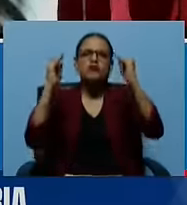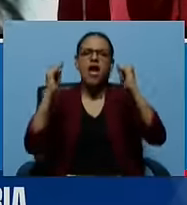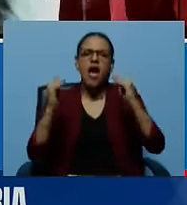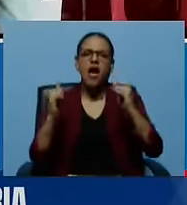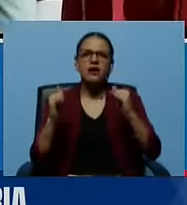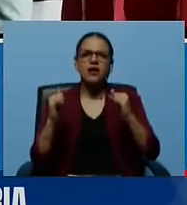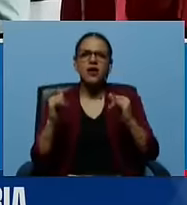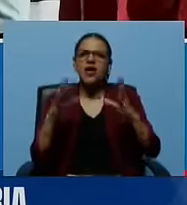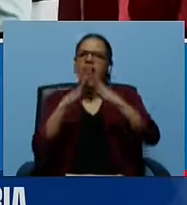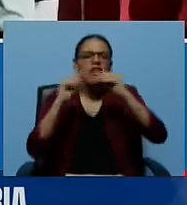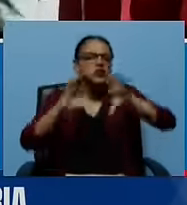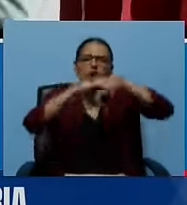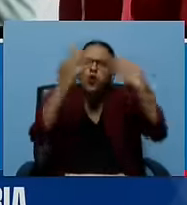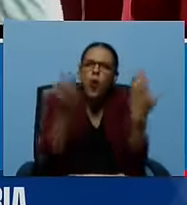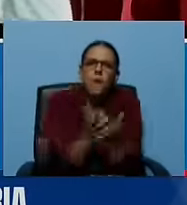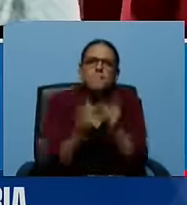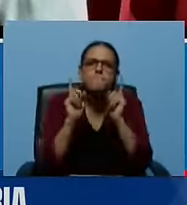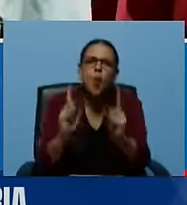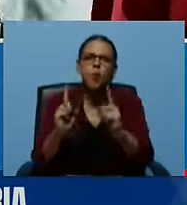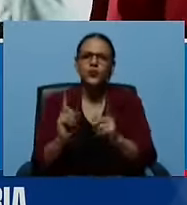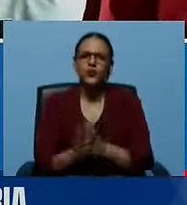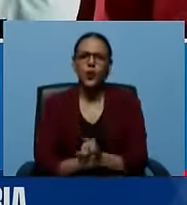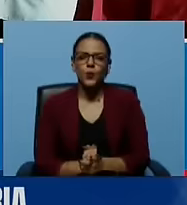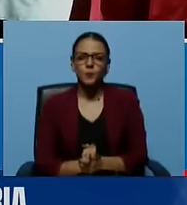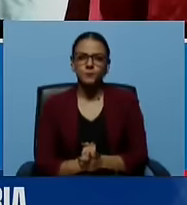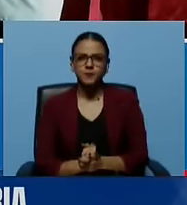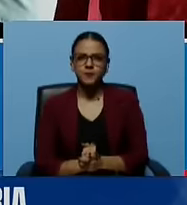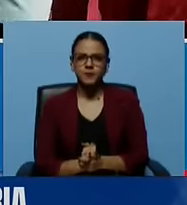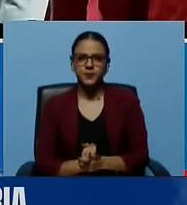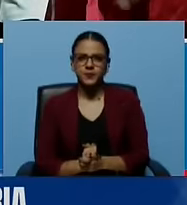en todo este planeta Tierra.